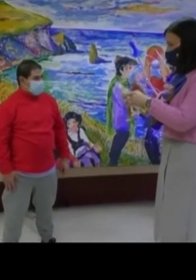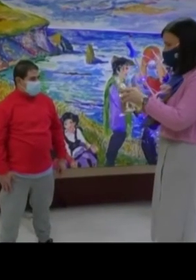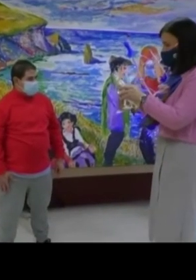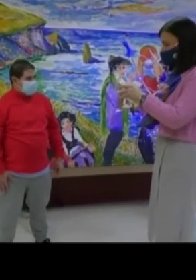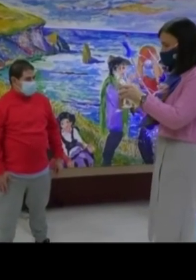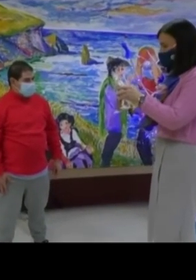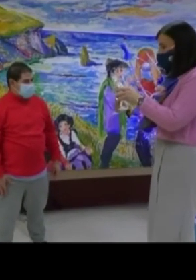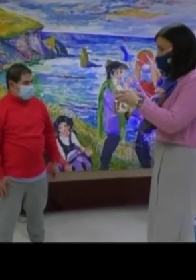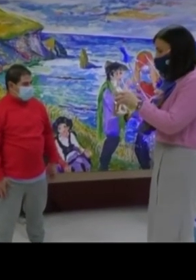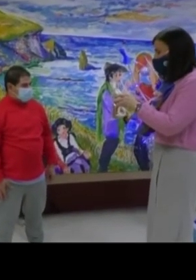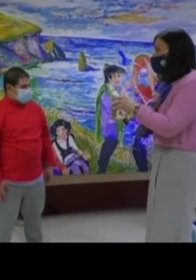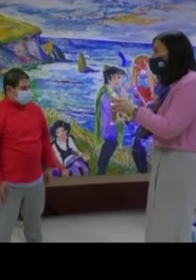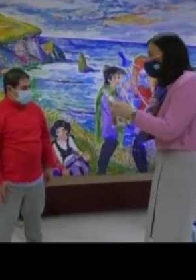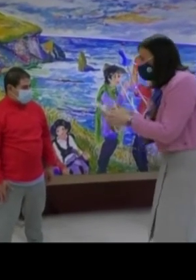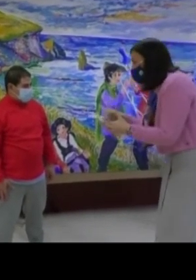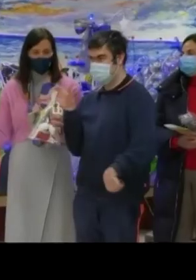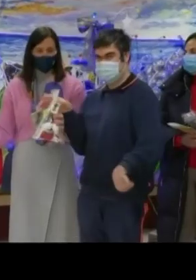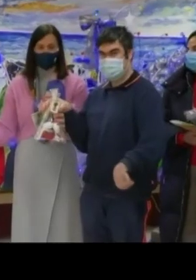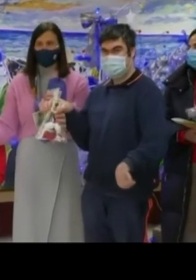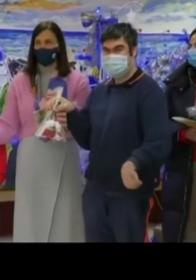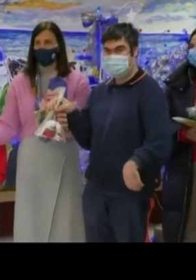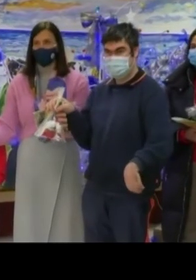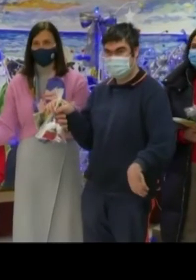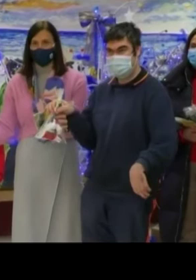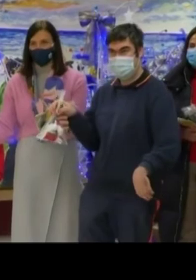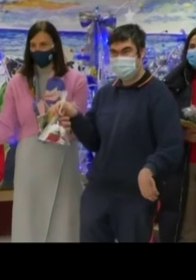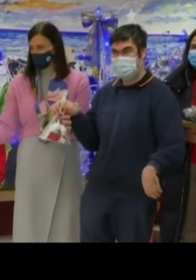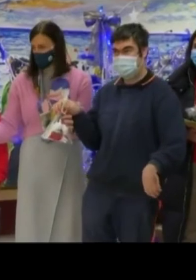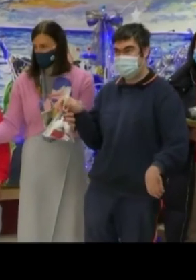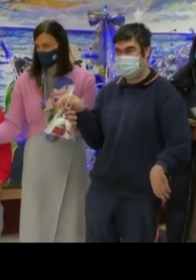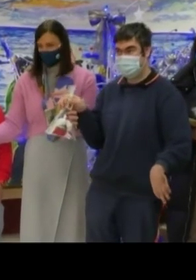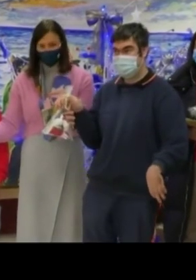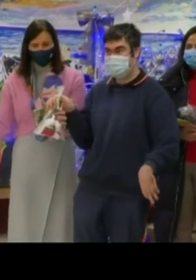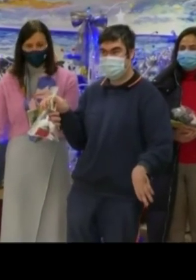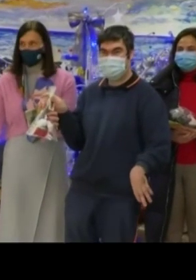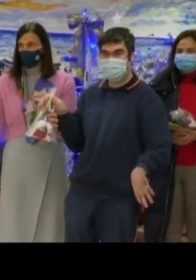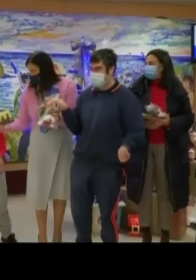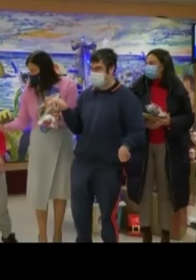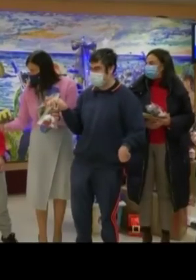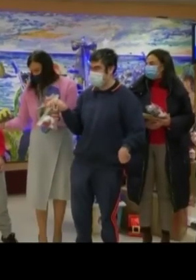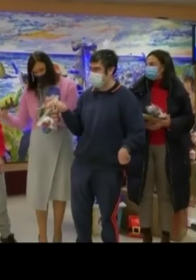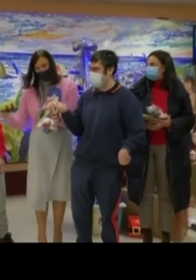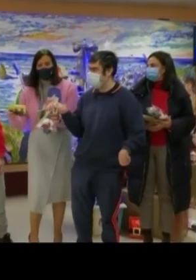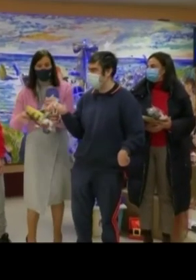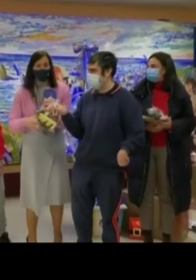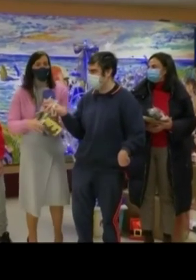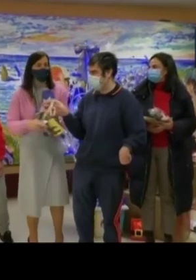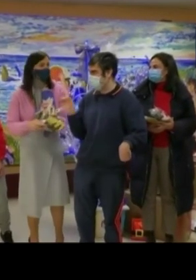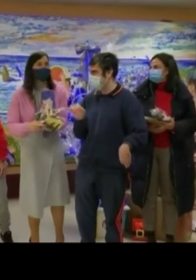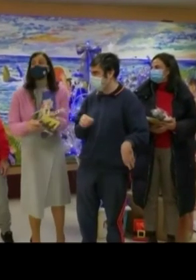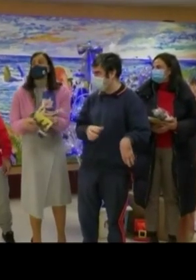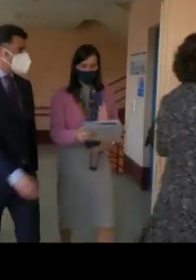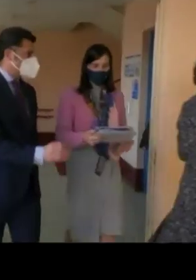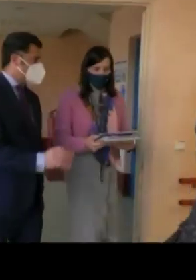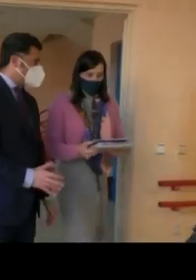desarrollan en el centro ubicado en el Alisal permite mantener la atención al conjunto de necesidades de sus usuarios a lo largo de todas las